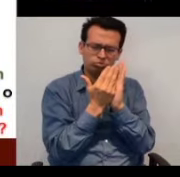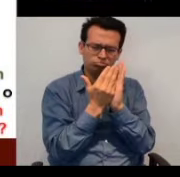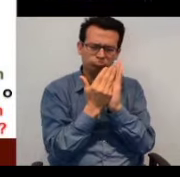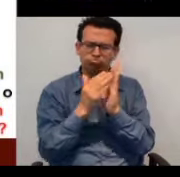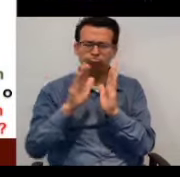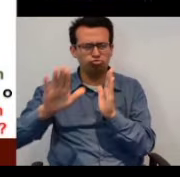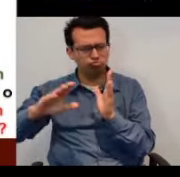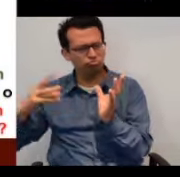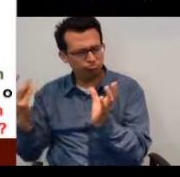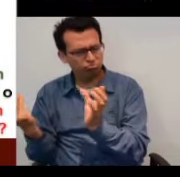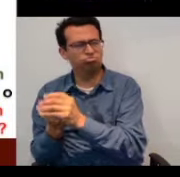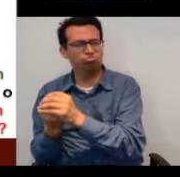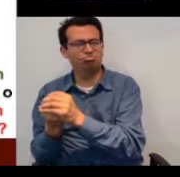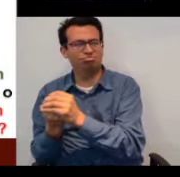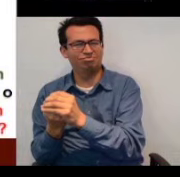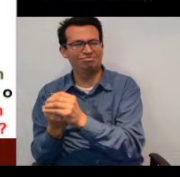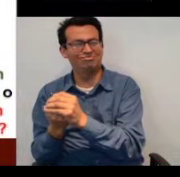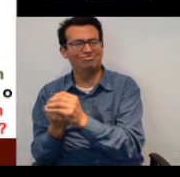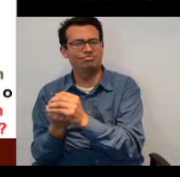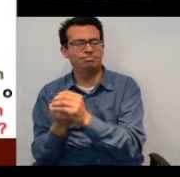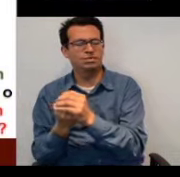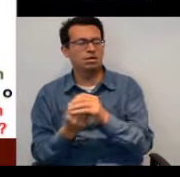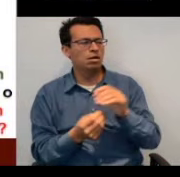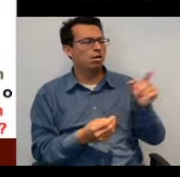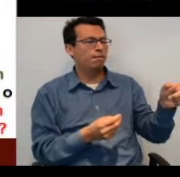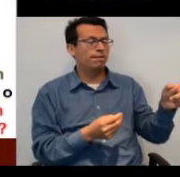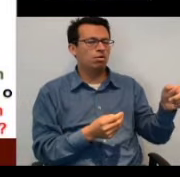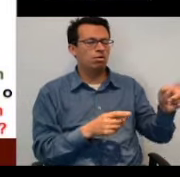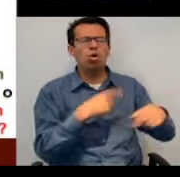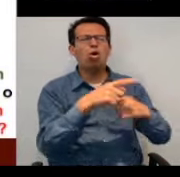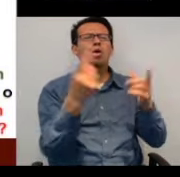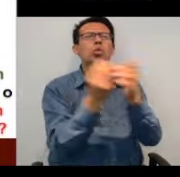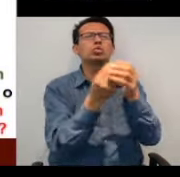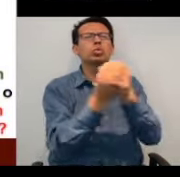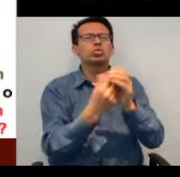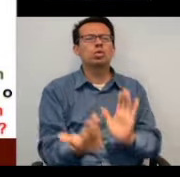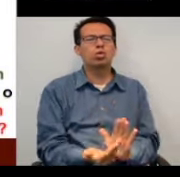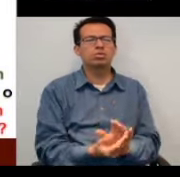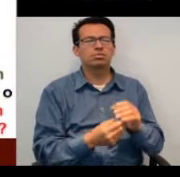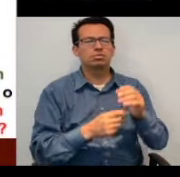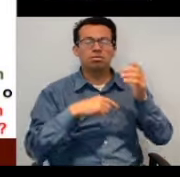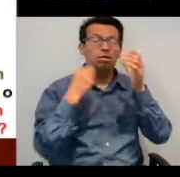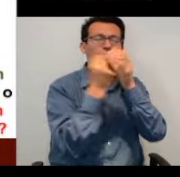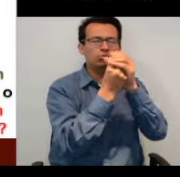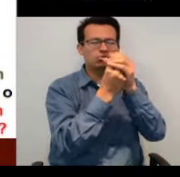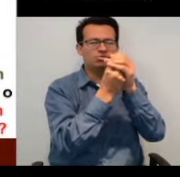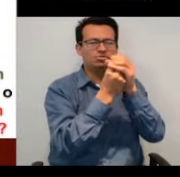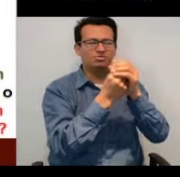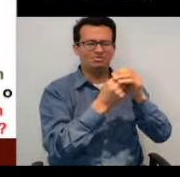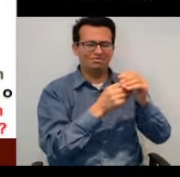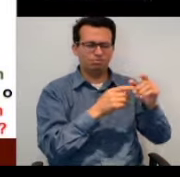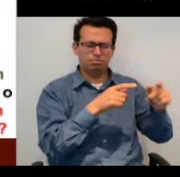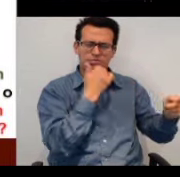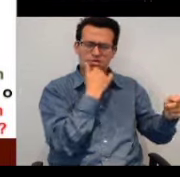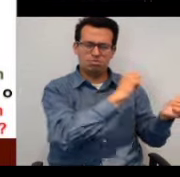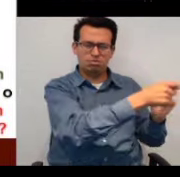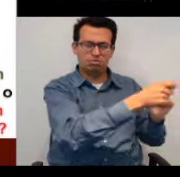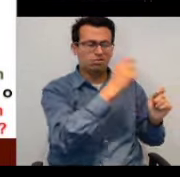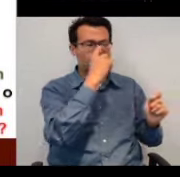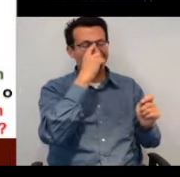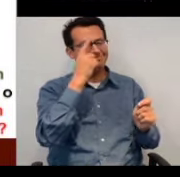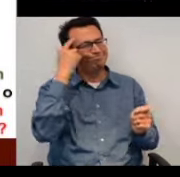a esa confusión y creo que finalmente al poner primero la palabra inclusión terminamos volviendo a una